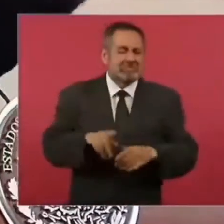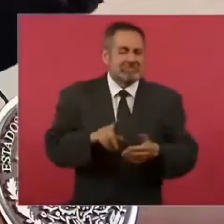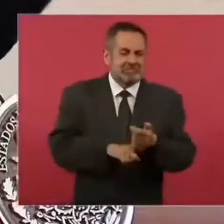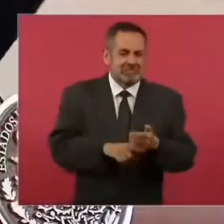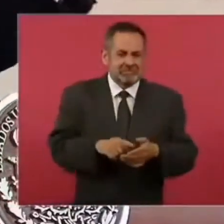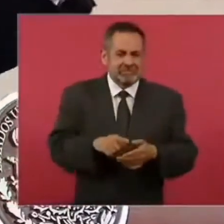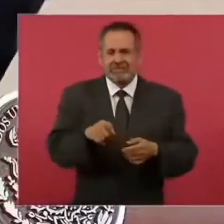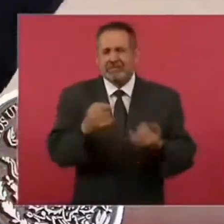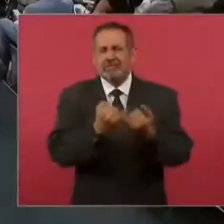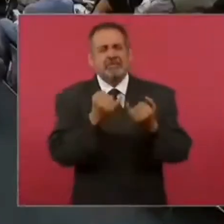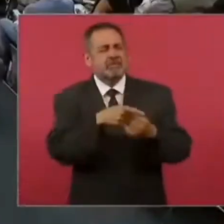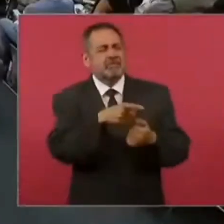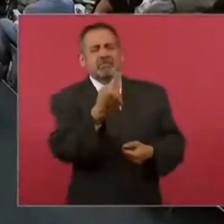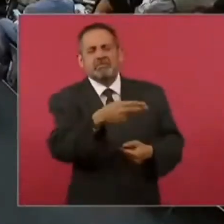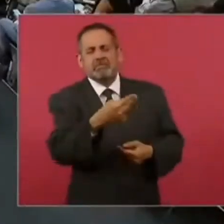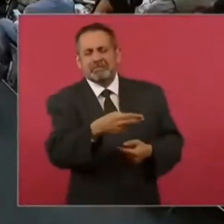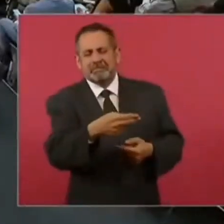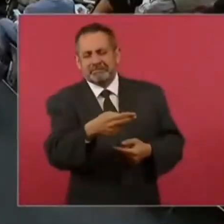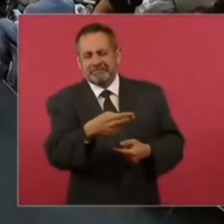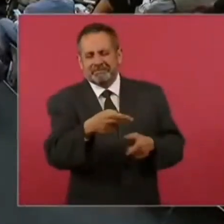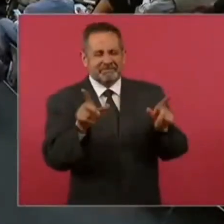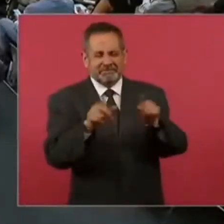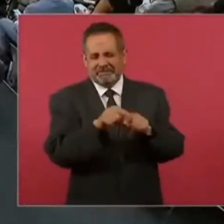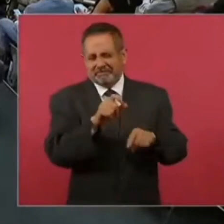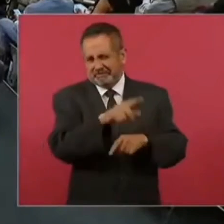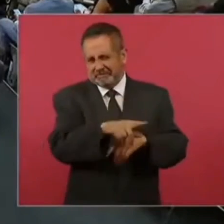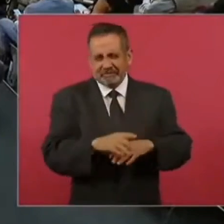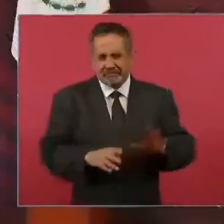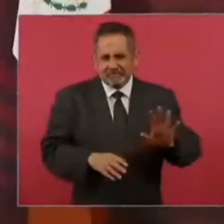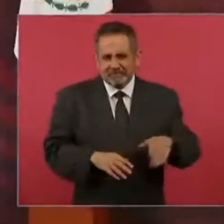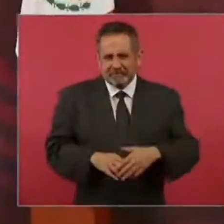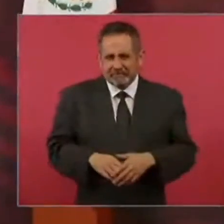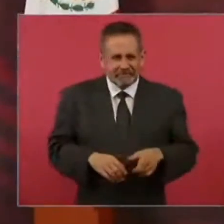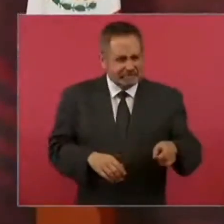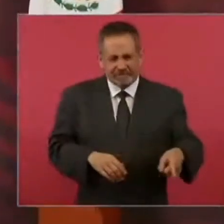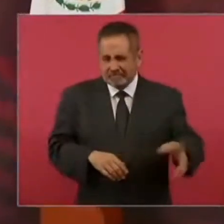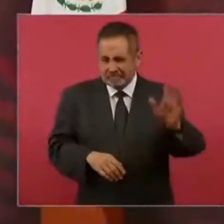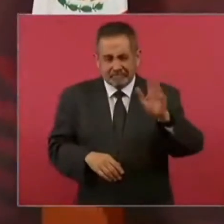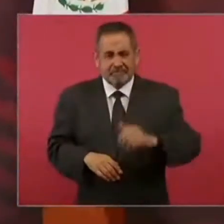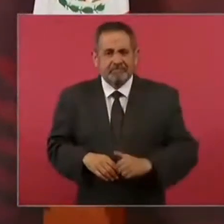como no los voy a mencionar. Bueno, pero García Luna así empezó.